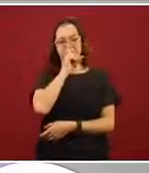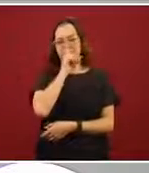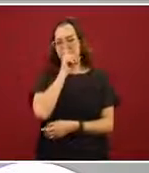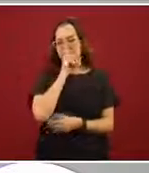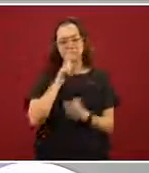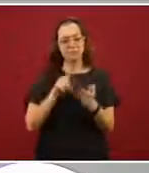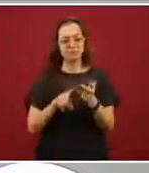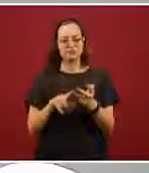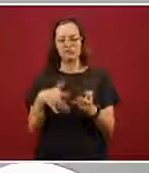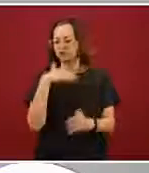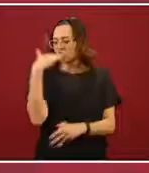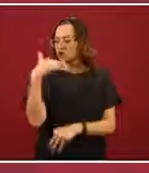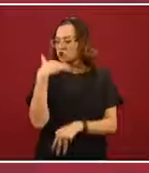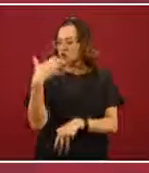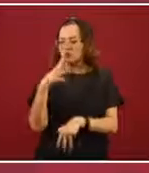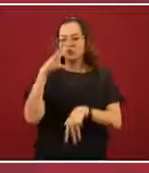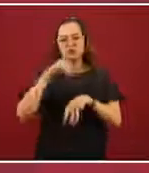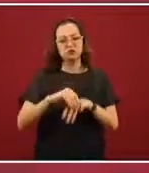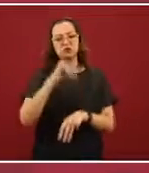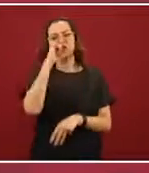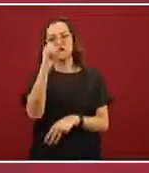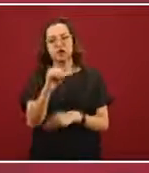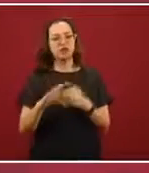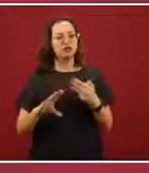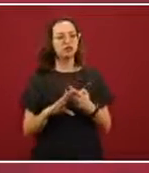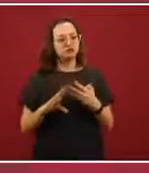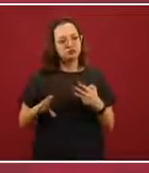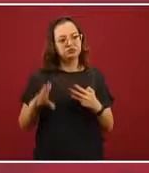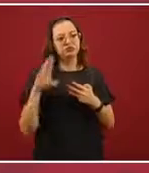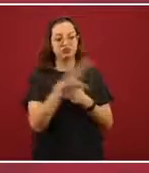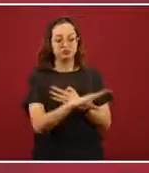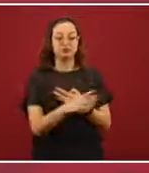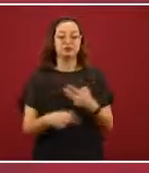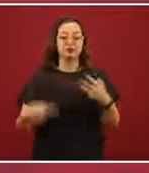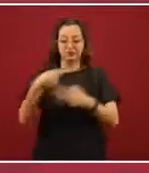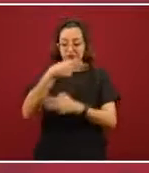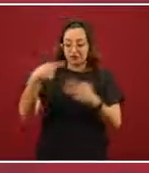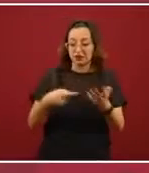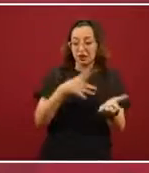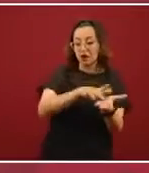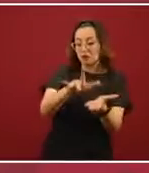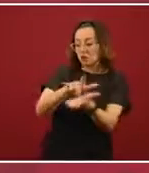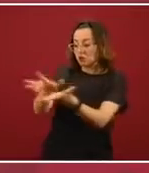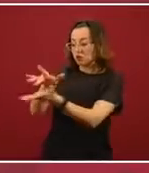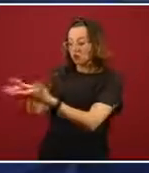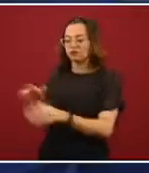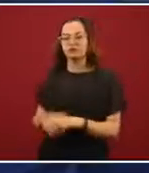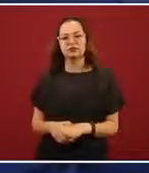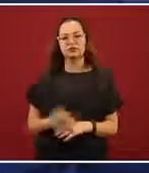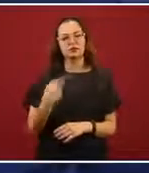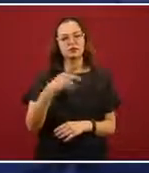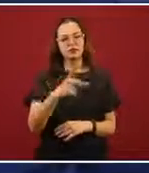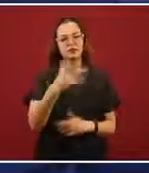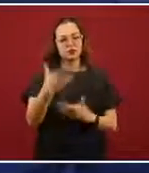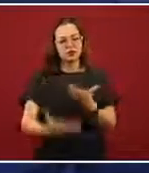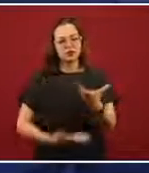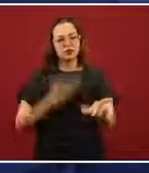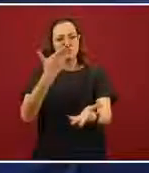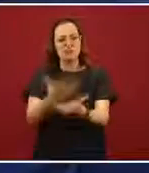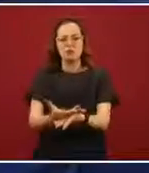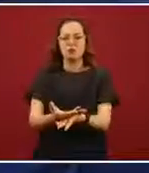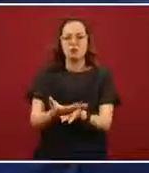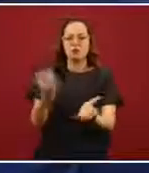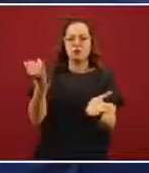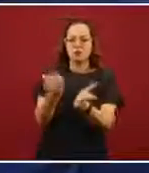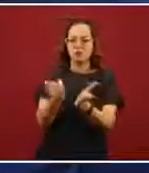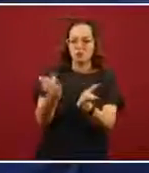no permitiendo la corrupción. Es apoyar. Pero estas propuestas para posponer, por ejemplo, pago de impuestos